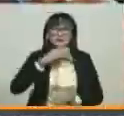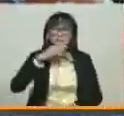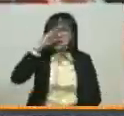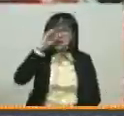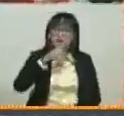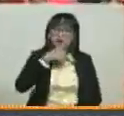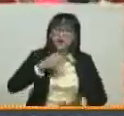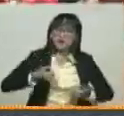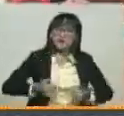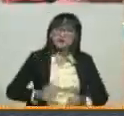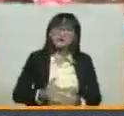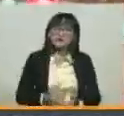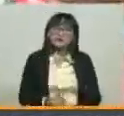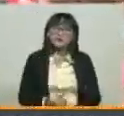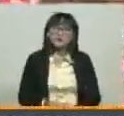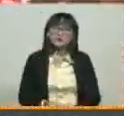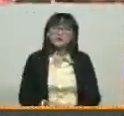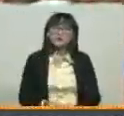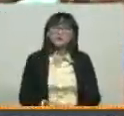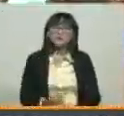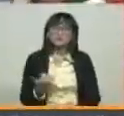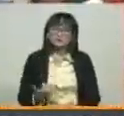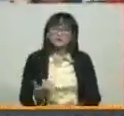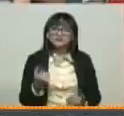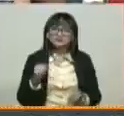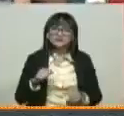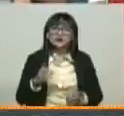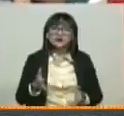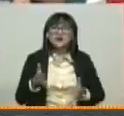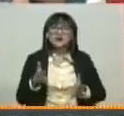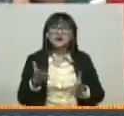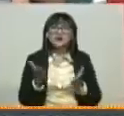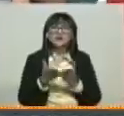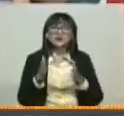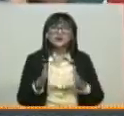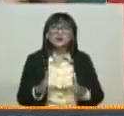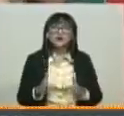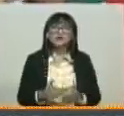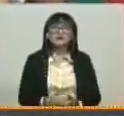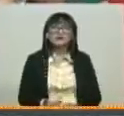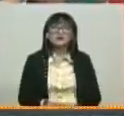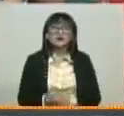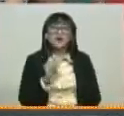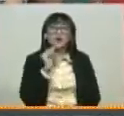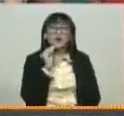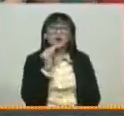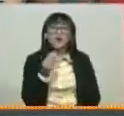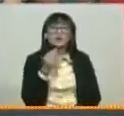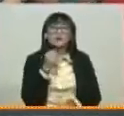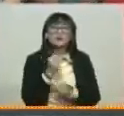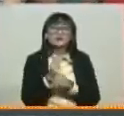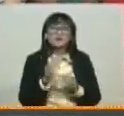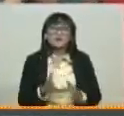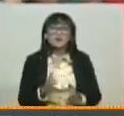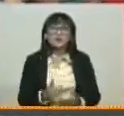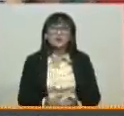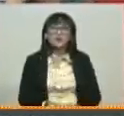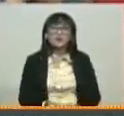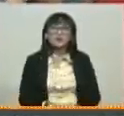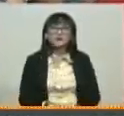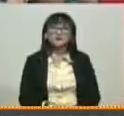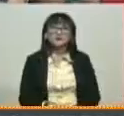abuelo, hijo. Vamos a ganar por ti, estudiante, joven, trabajador.